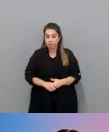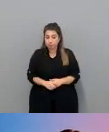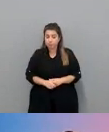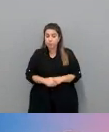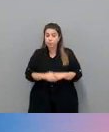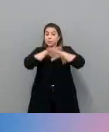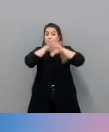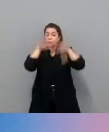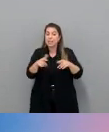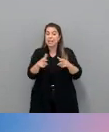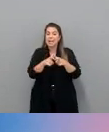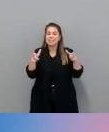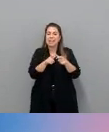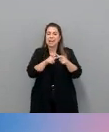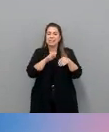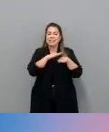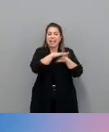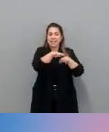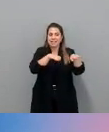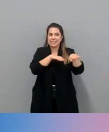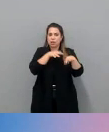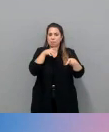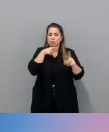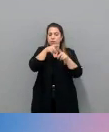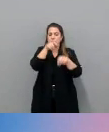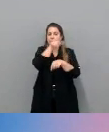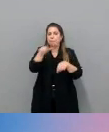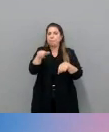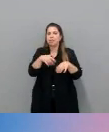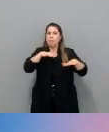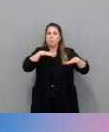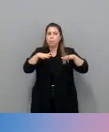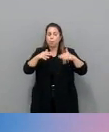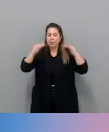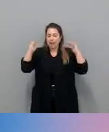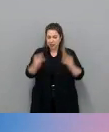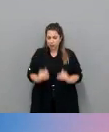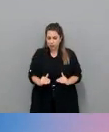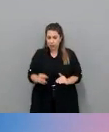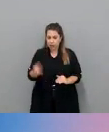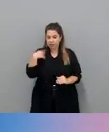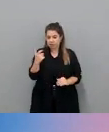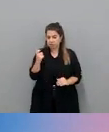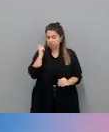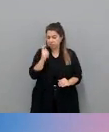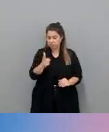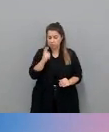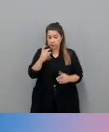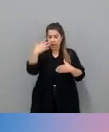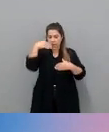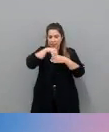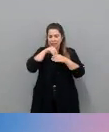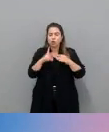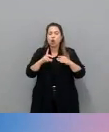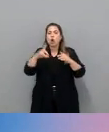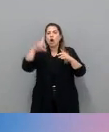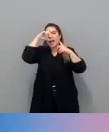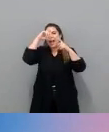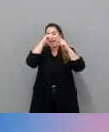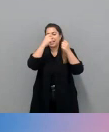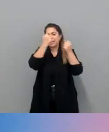tarjeta de estacionamiento para personas con movilidad reducida, que se gestionan habitualmente en las entidades locales,